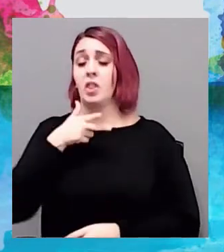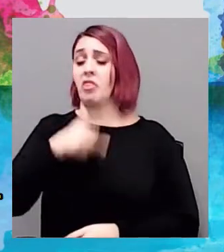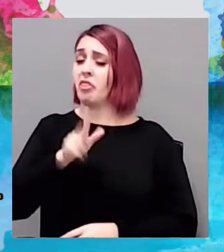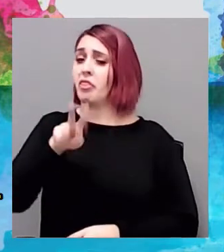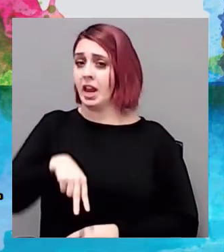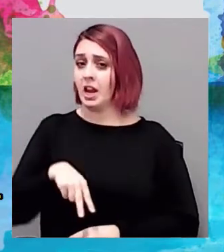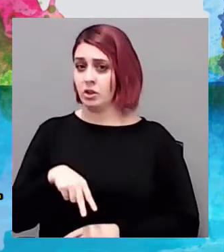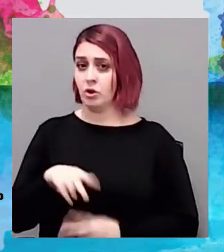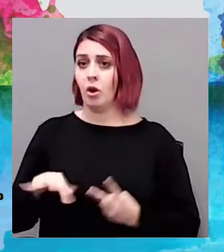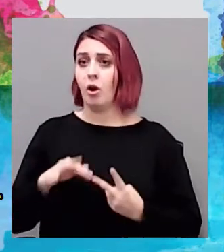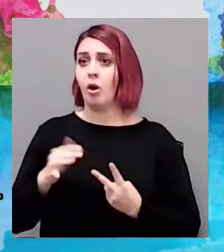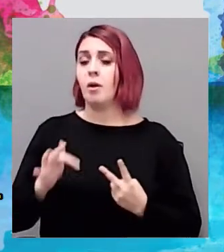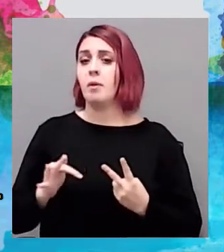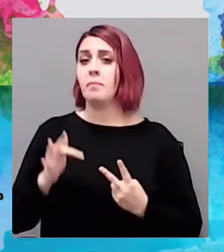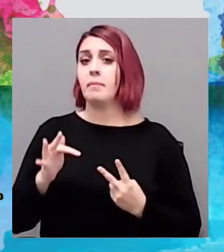como